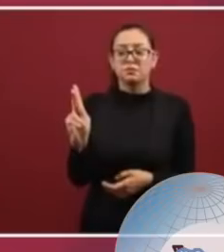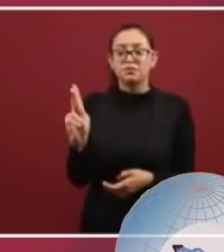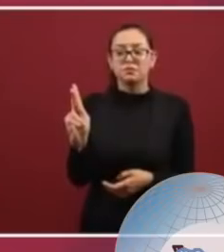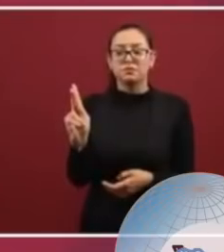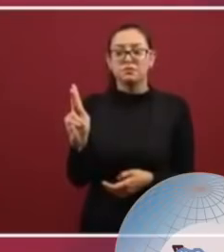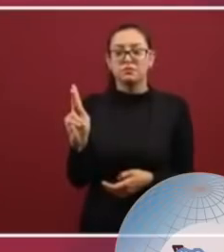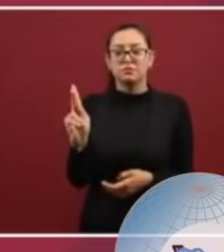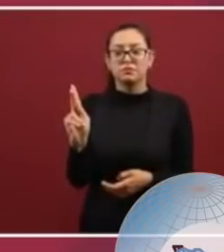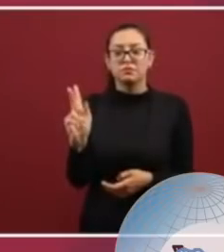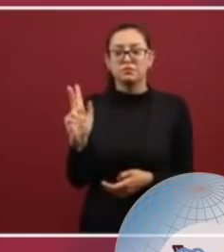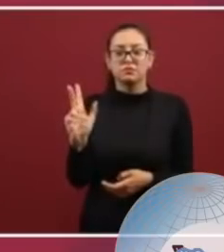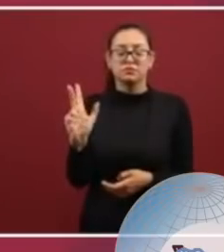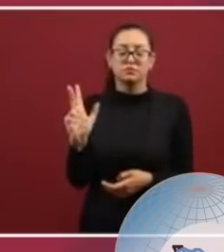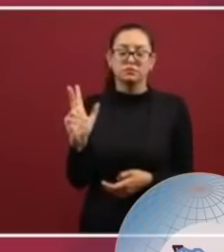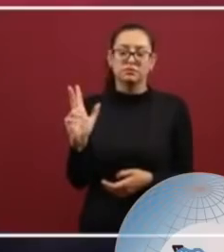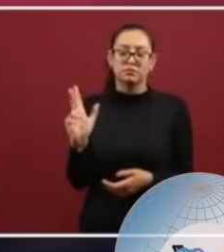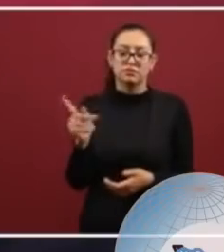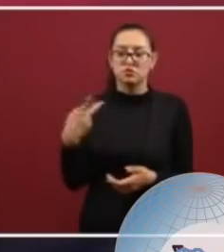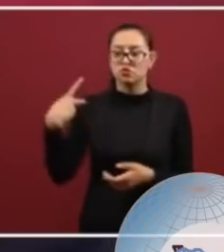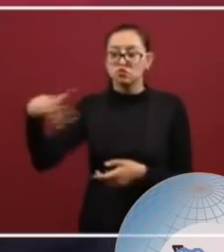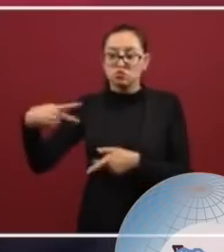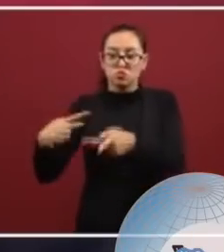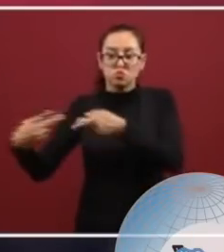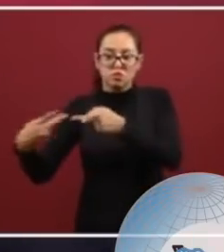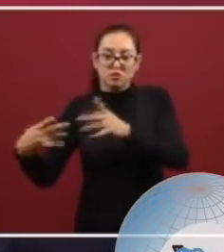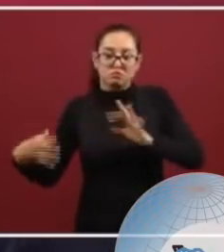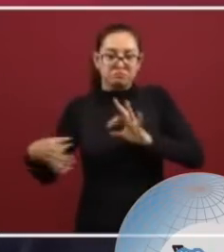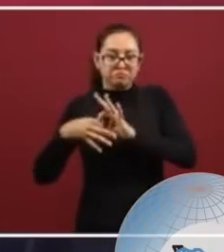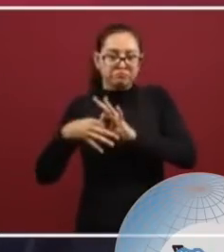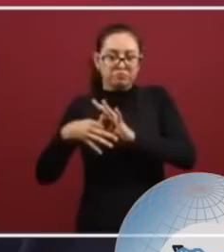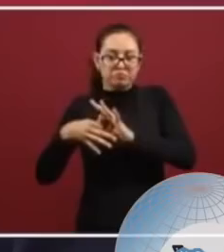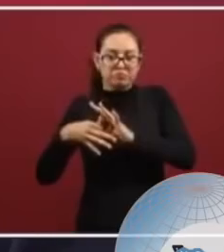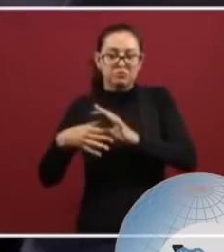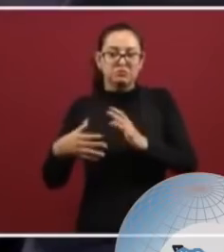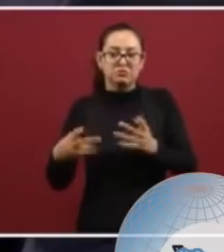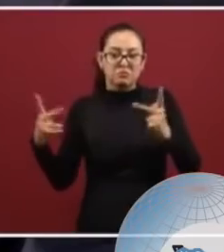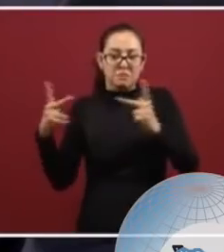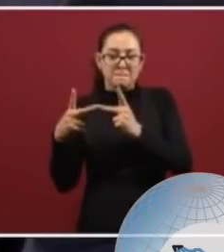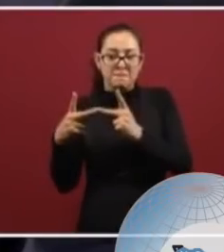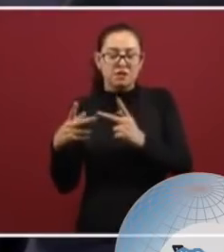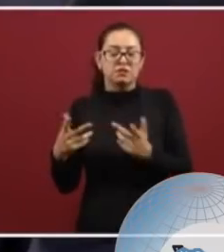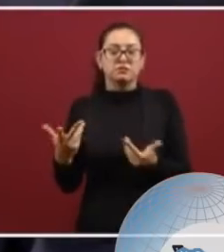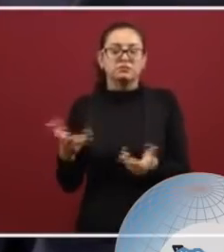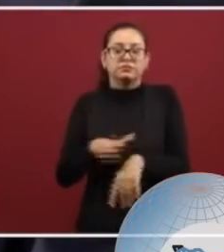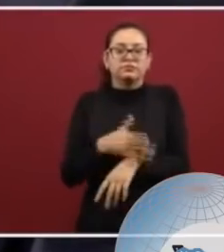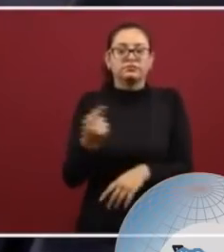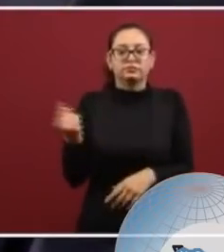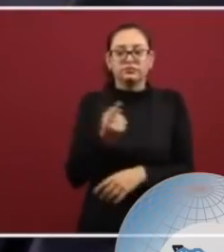pues sea afín a sus planes, porque ellos